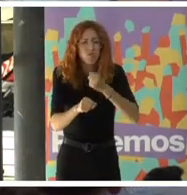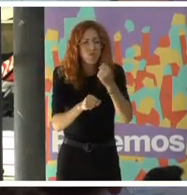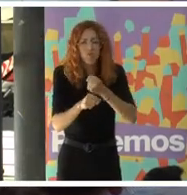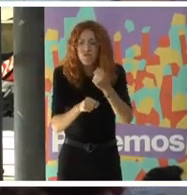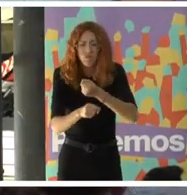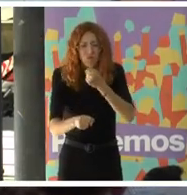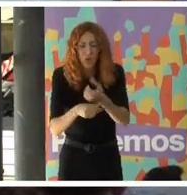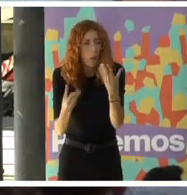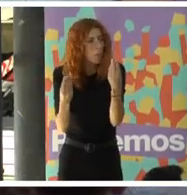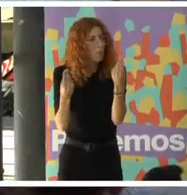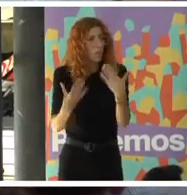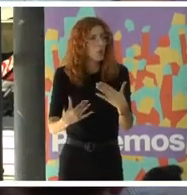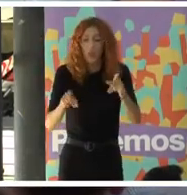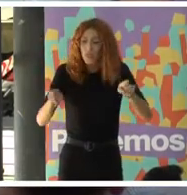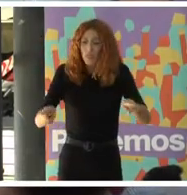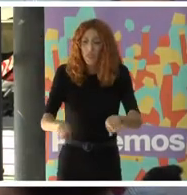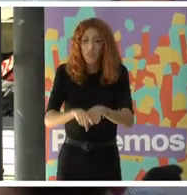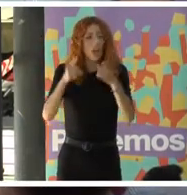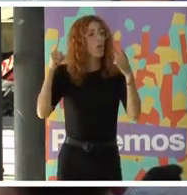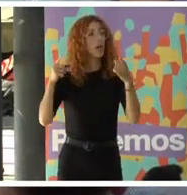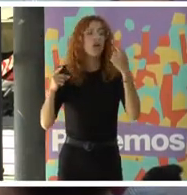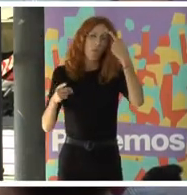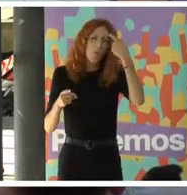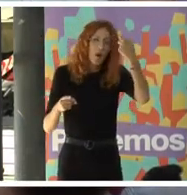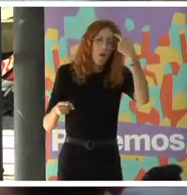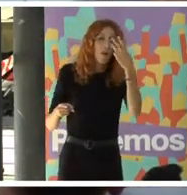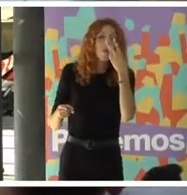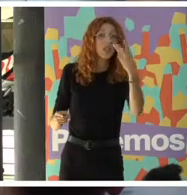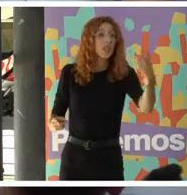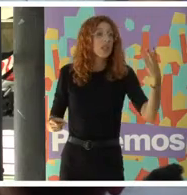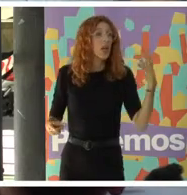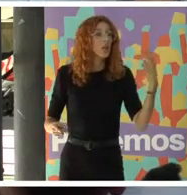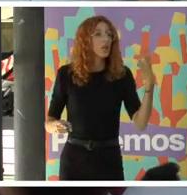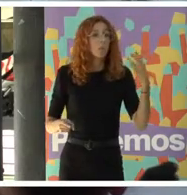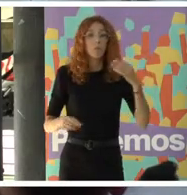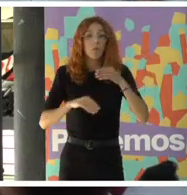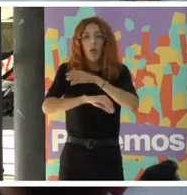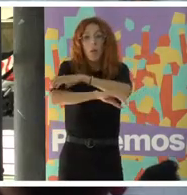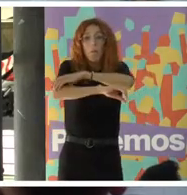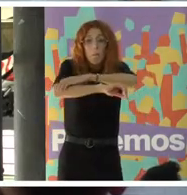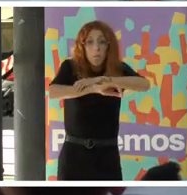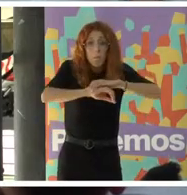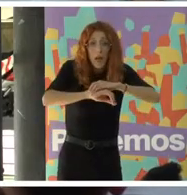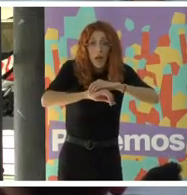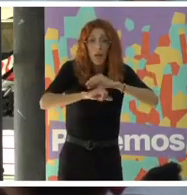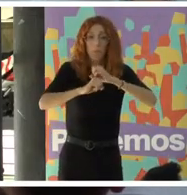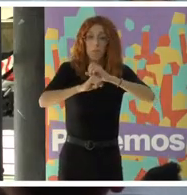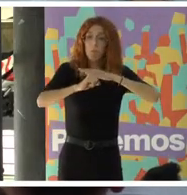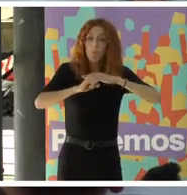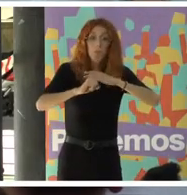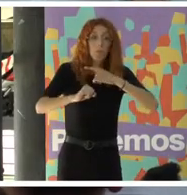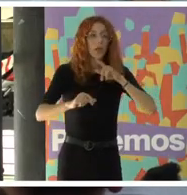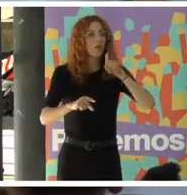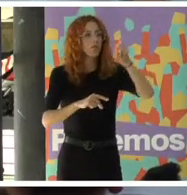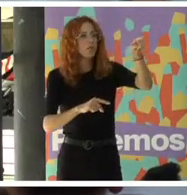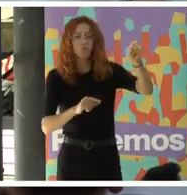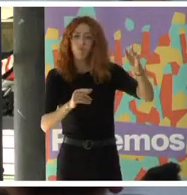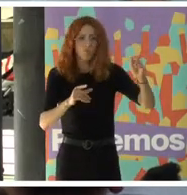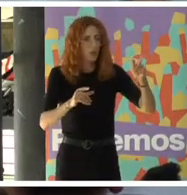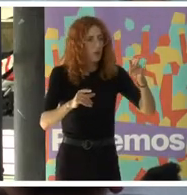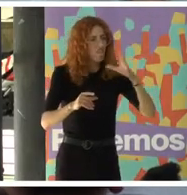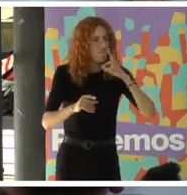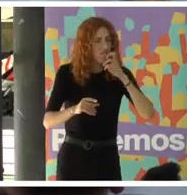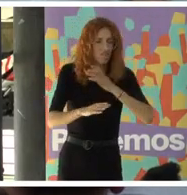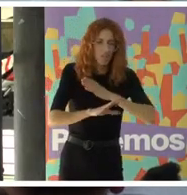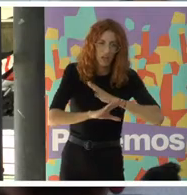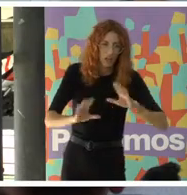o no estemos en elecciones. Yo todavía me acuerdo hace 3 años, cuando teníamos el Mar Menor con el último episodio, que estaba tan